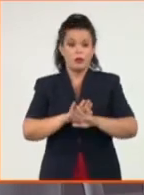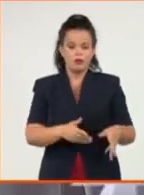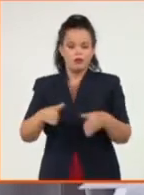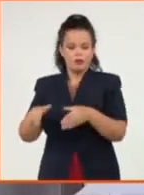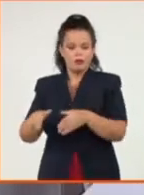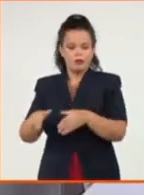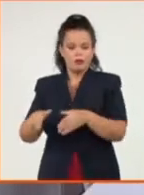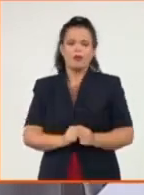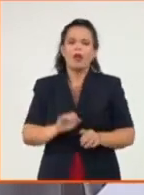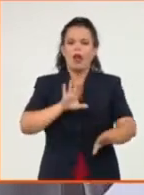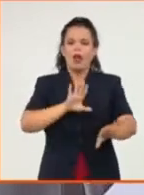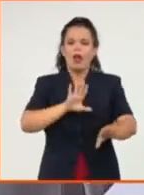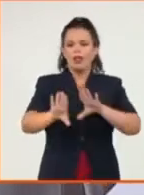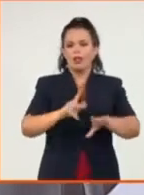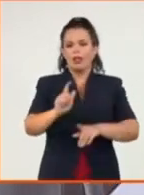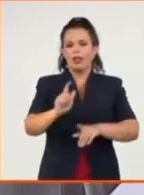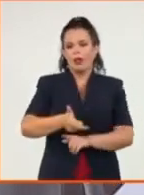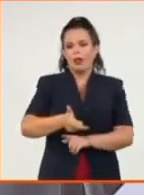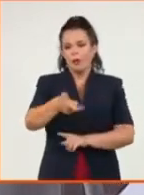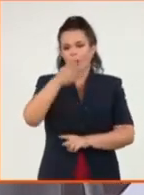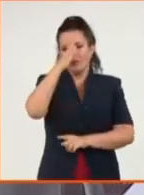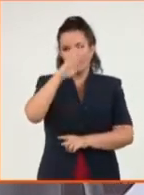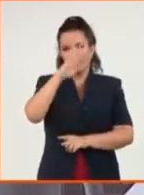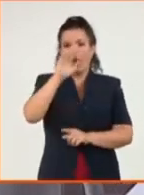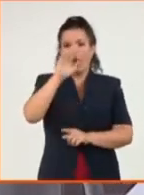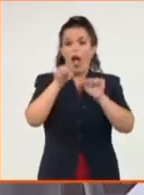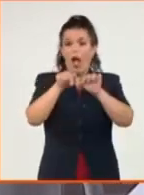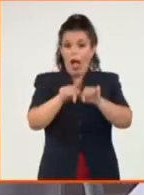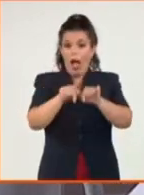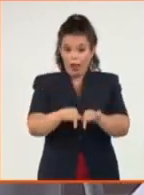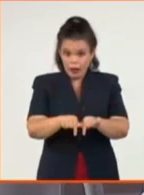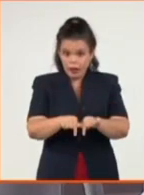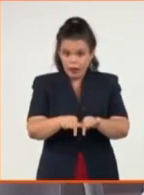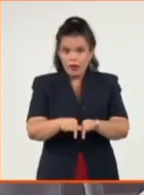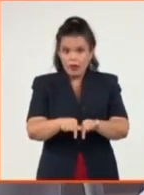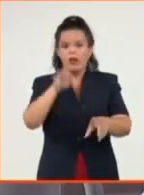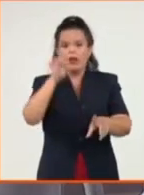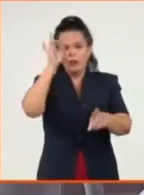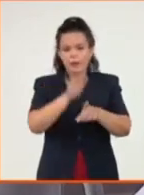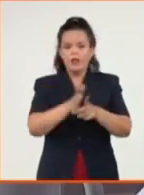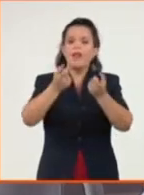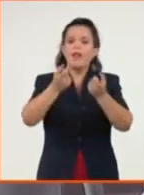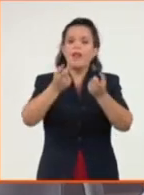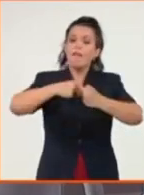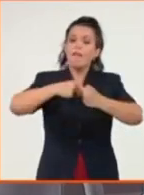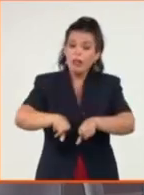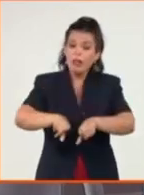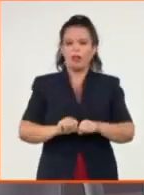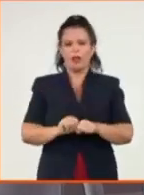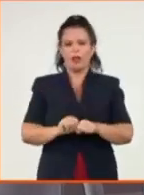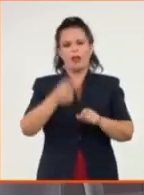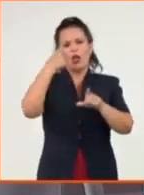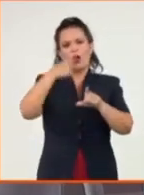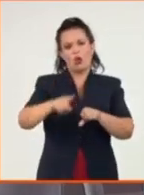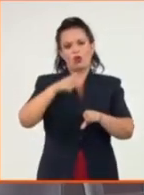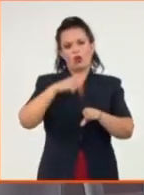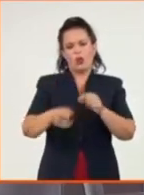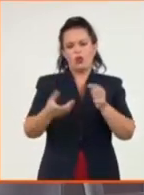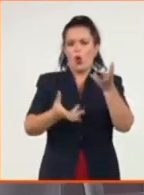van a empezar va a empezar a aparecer a estos artículos buenos debemos tener proyección de después seguir